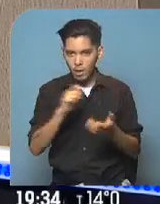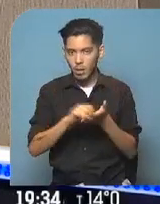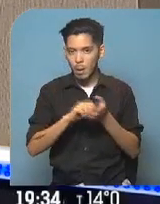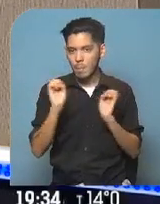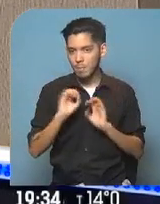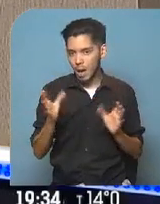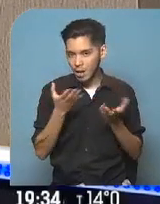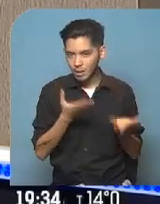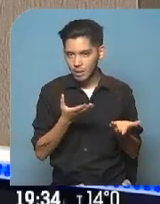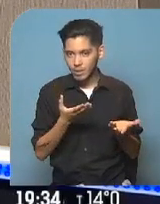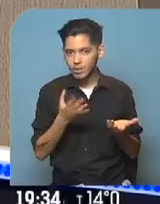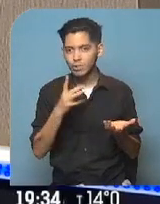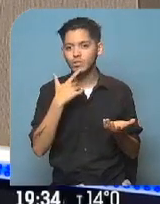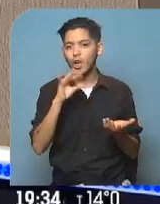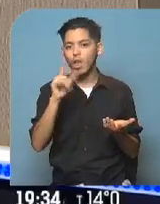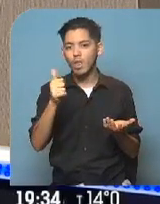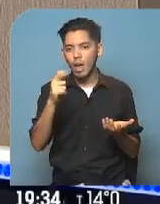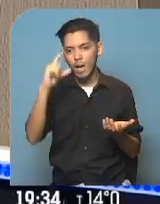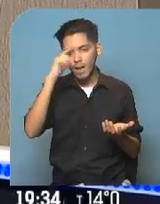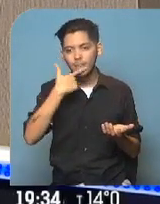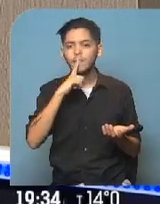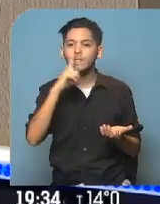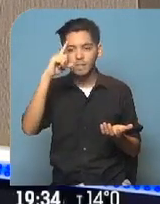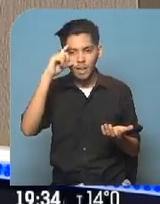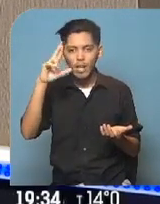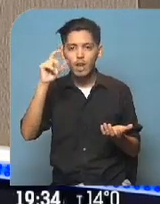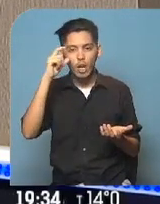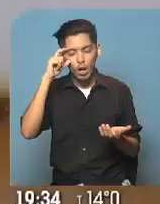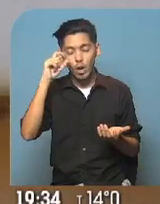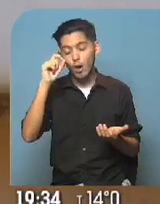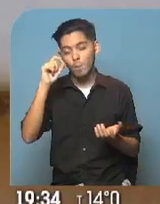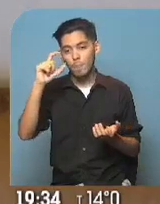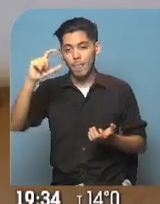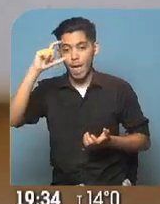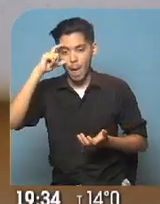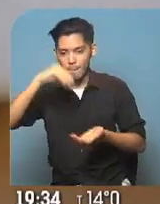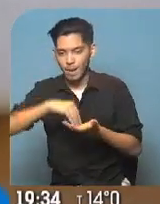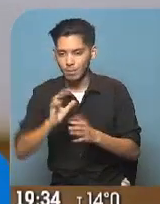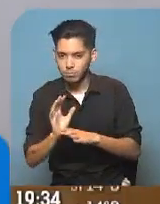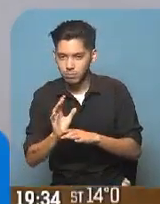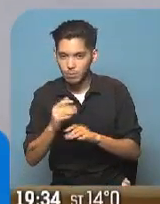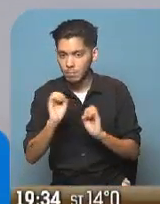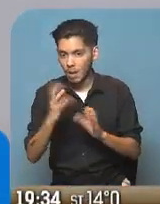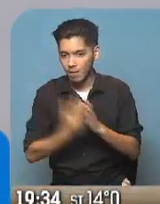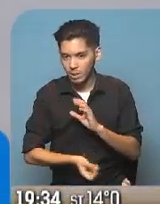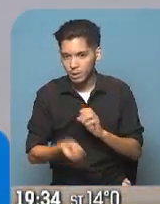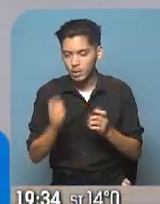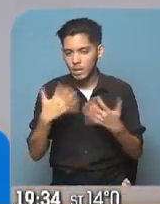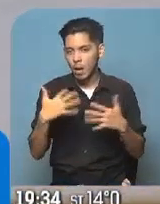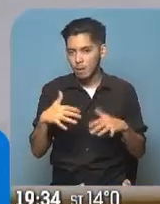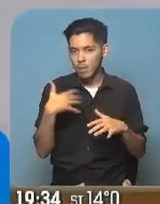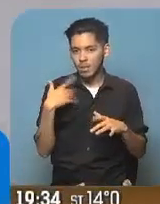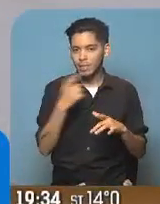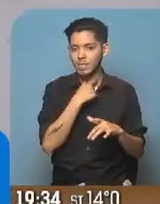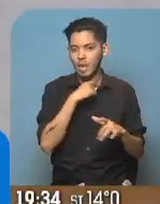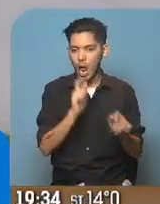nombre, Soda Stereo, con la E de más. Por lo cual hubo que corregir el problema, por cierto, rápidamente trataron de